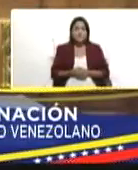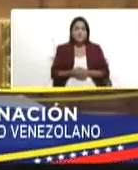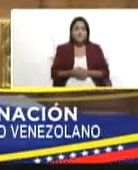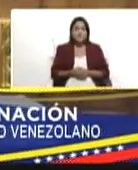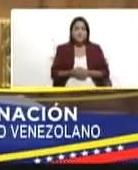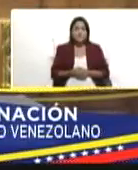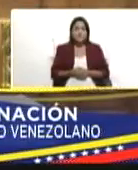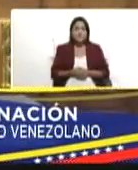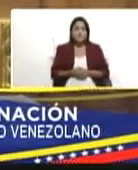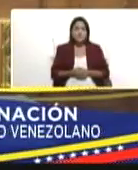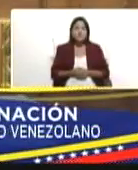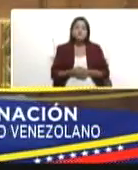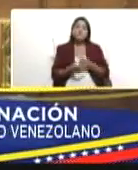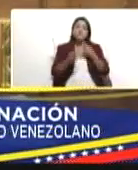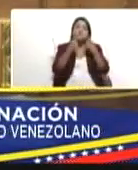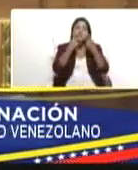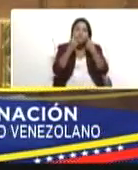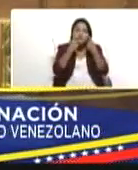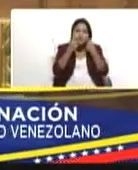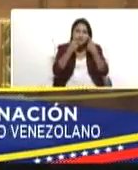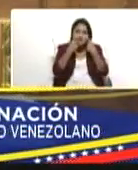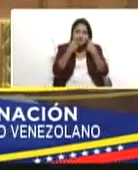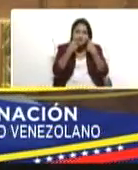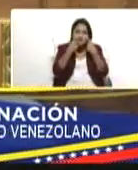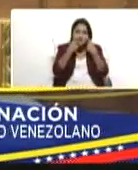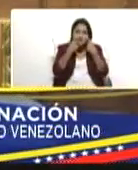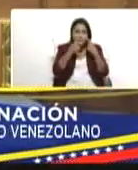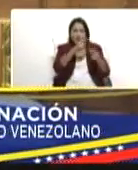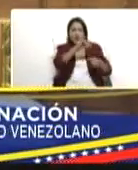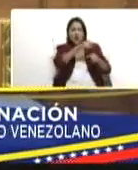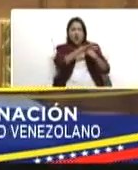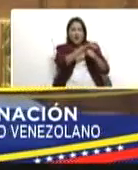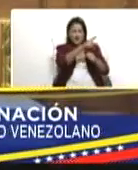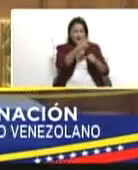le dije Jorge Mira por qué se levantaron de la